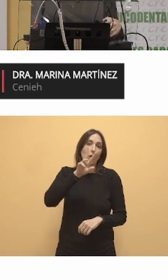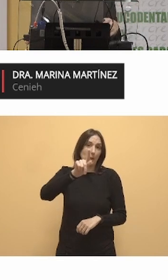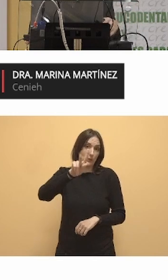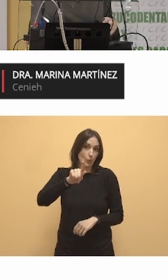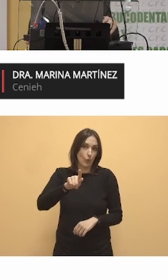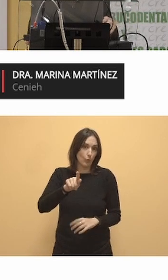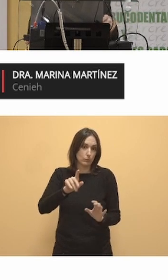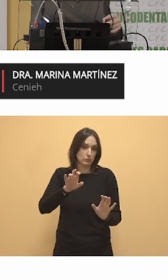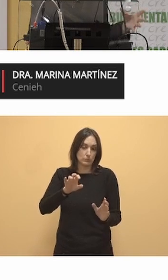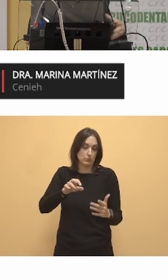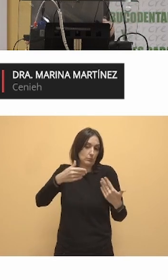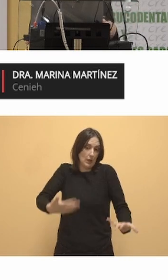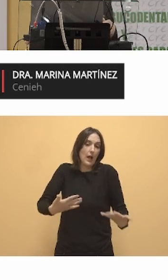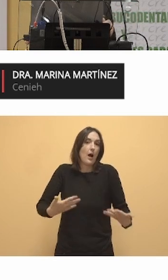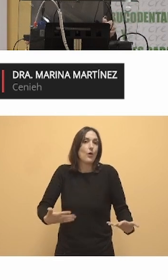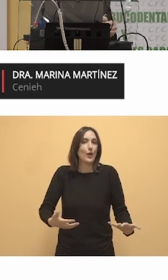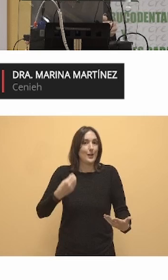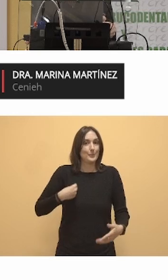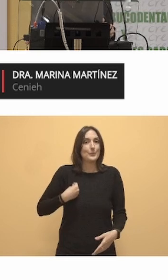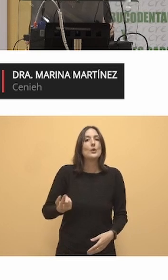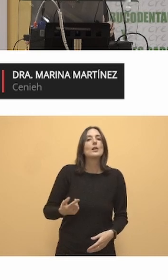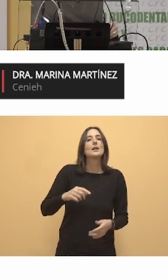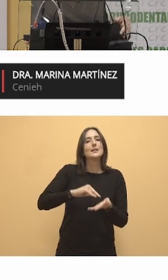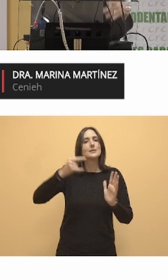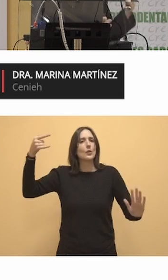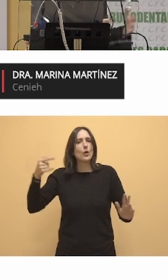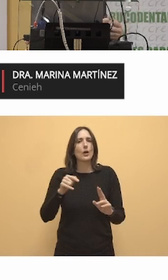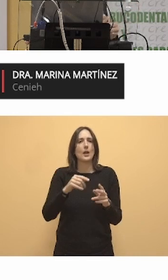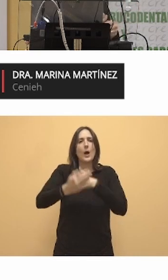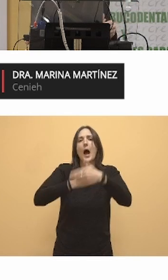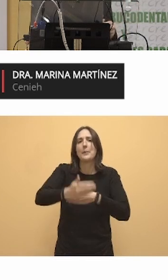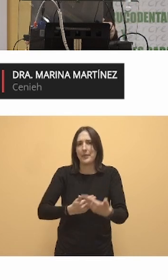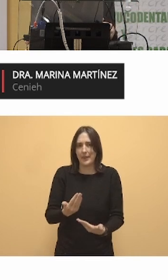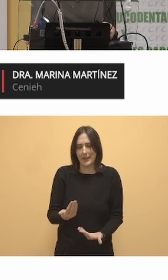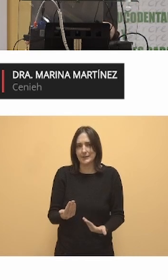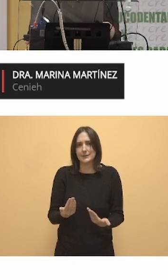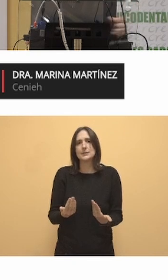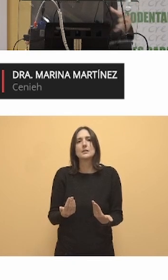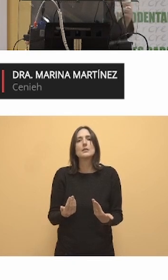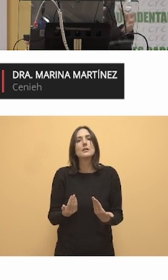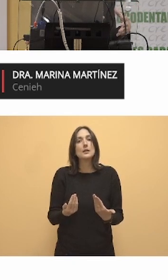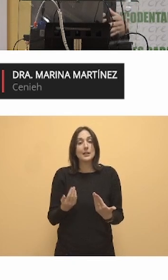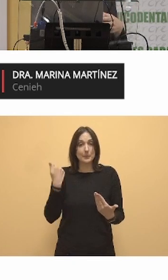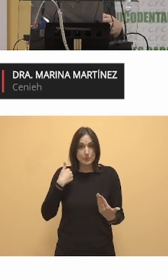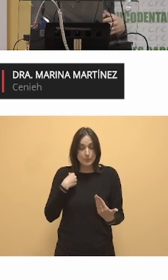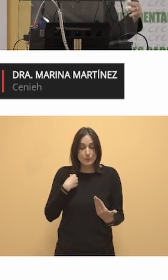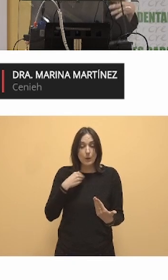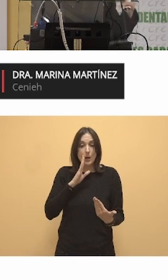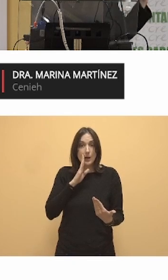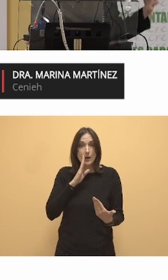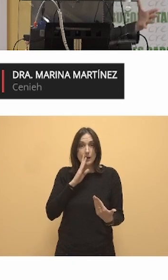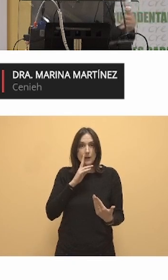siglo que estamos, pues lógicamente las nuevas tecnologías, los nuevos avances en todos estos, en